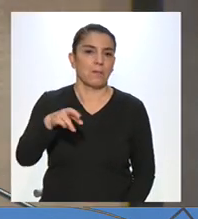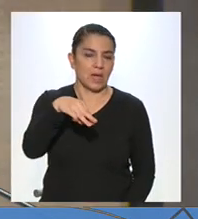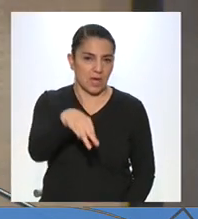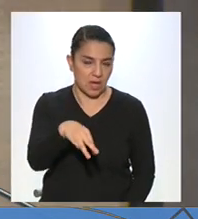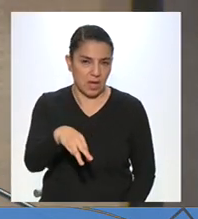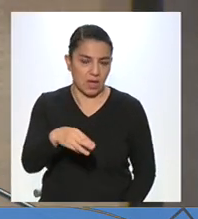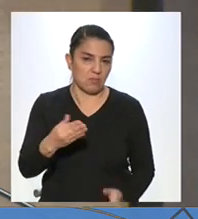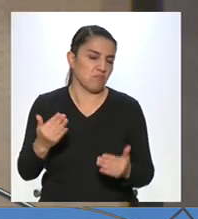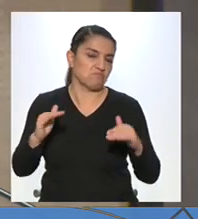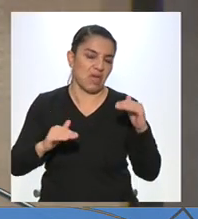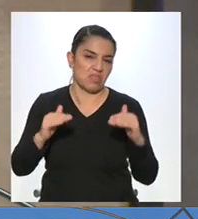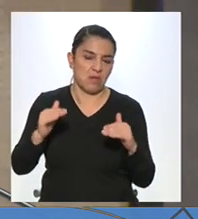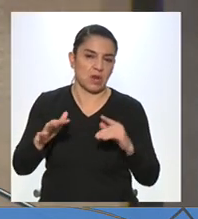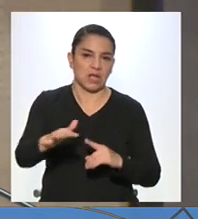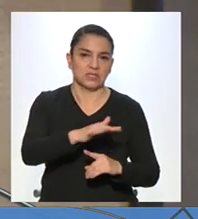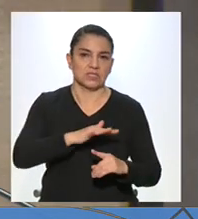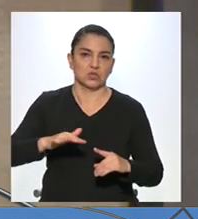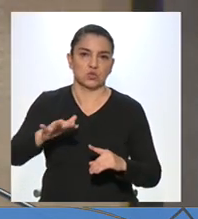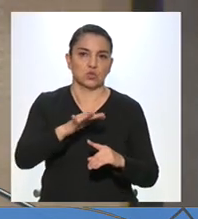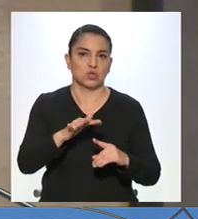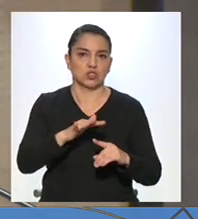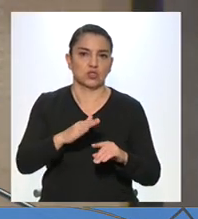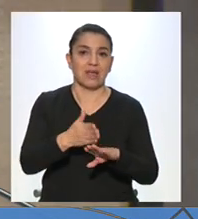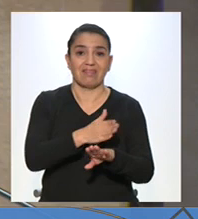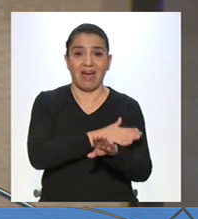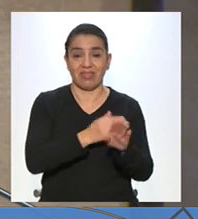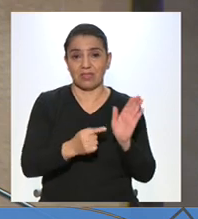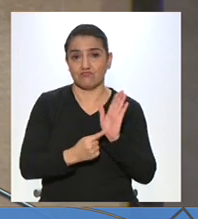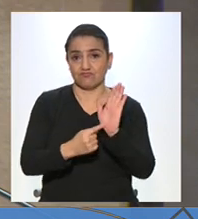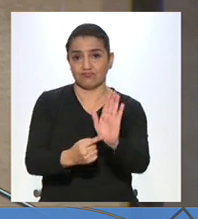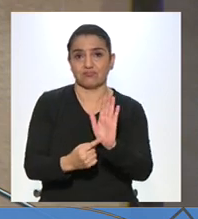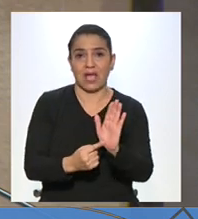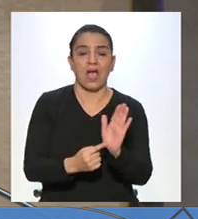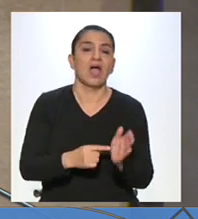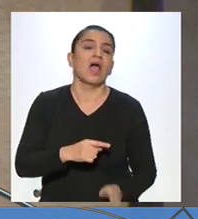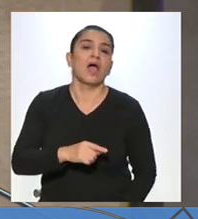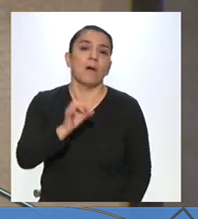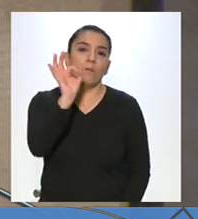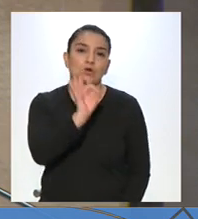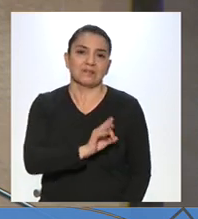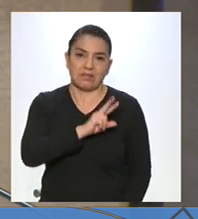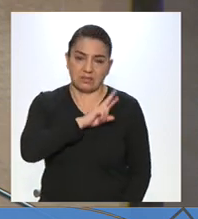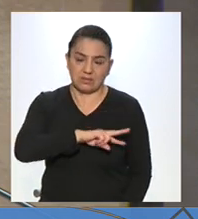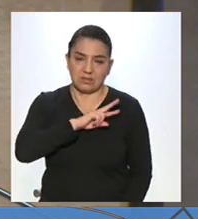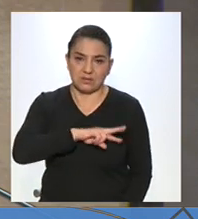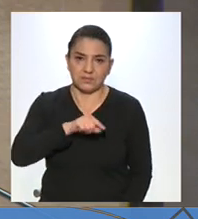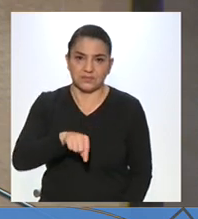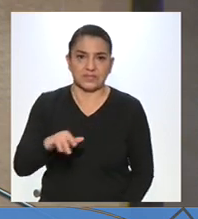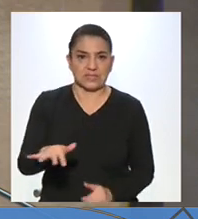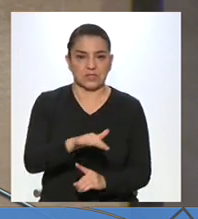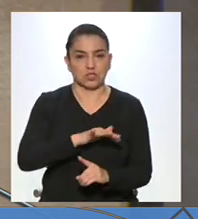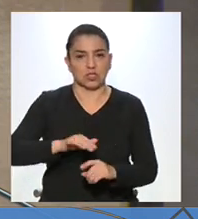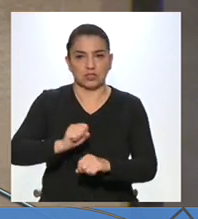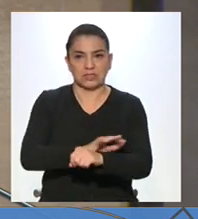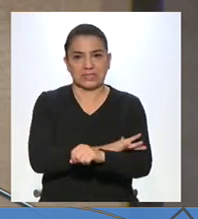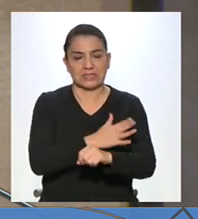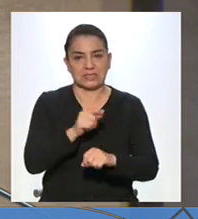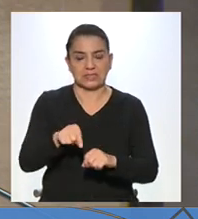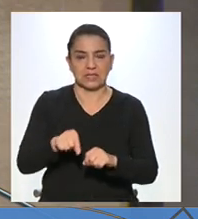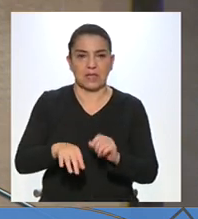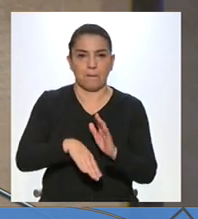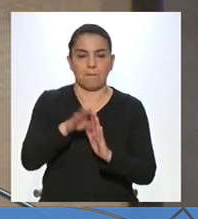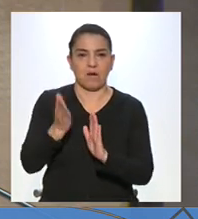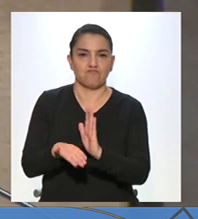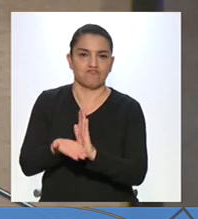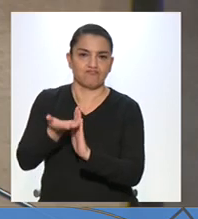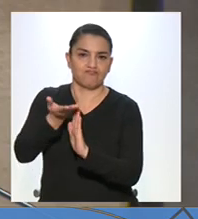de los escenarios de sensibilidad que describe el corredor de tasas. El juicio del Consejo es que los escenarios de sensibilidad asociados a mayores presiones sobre los